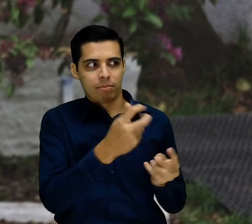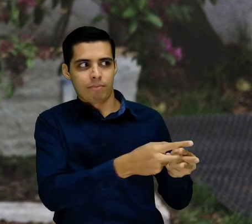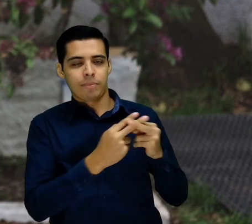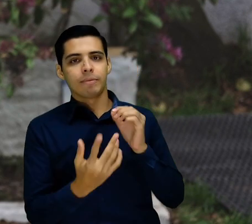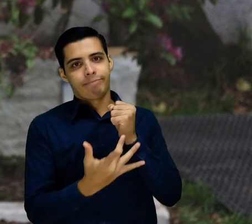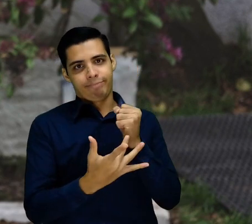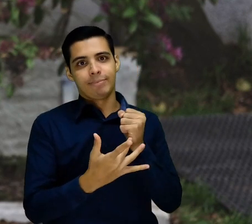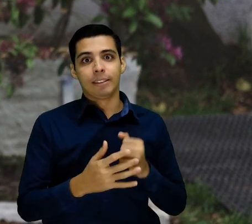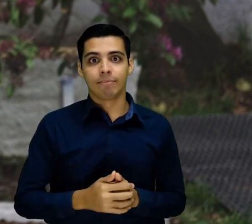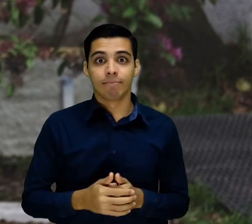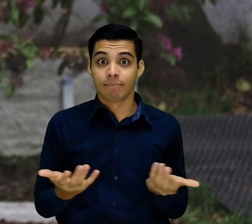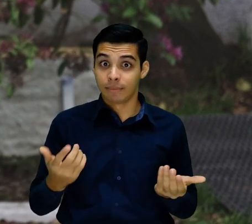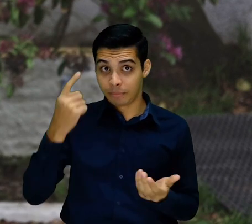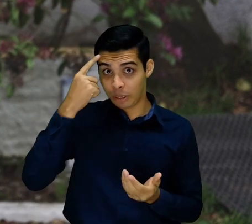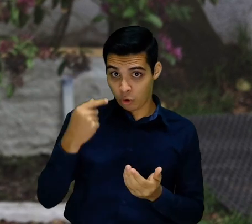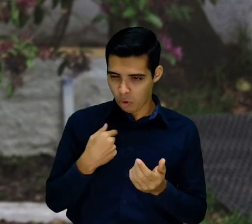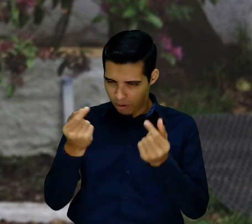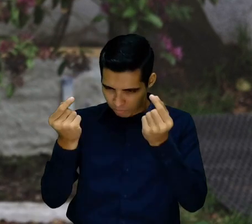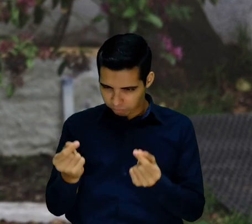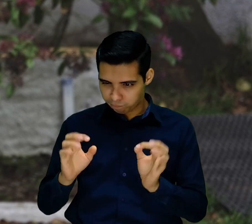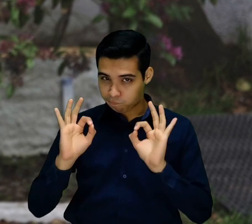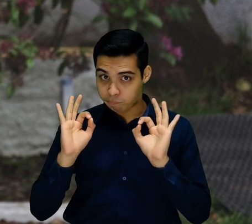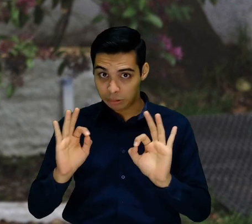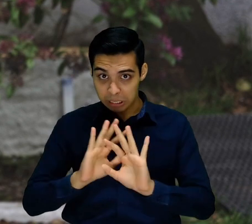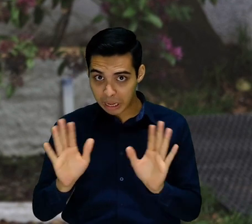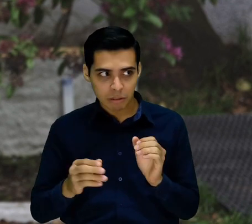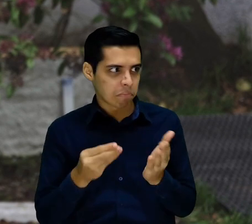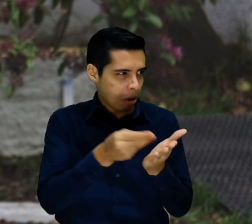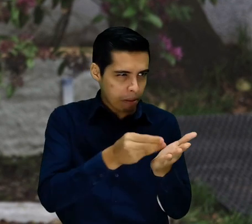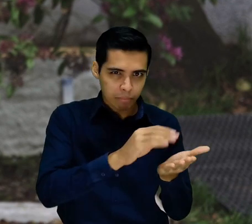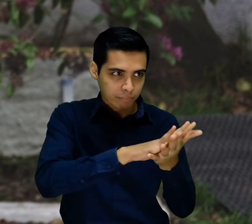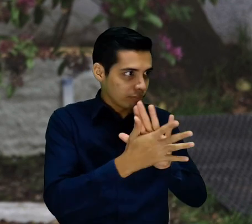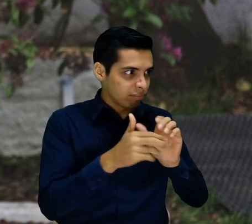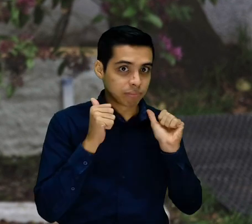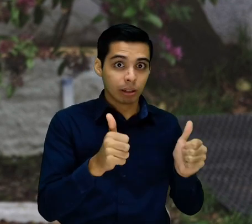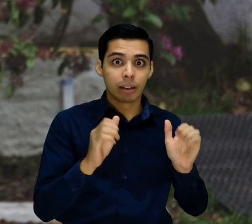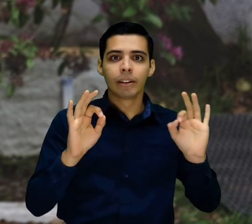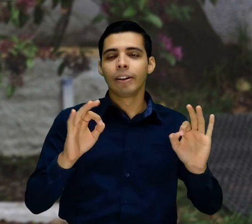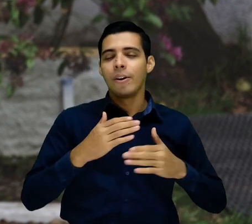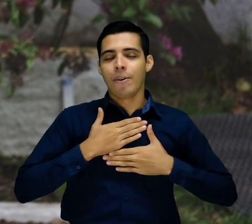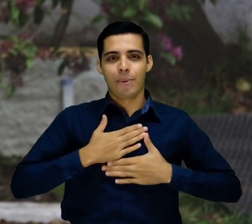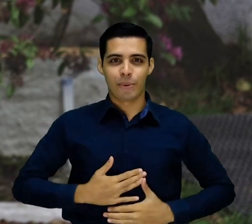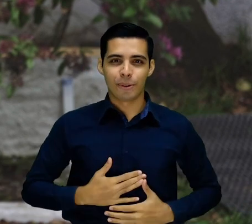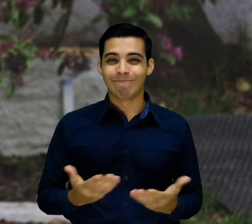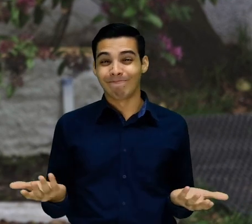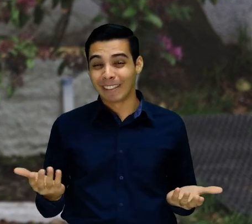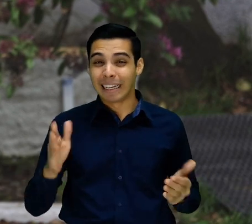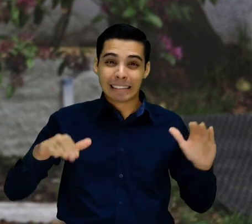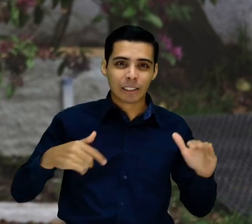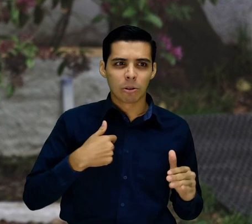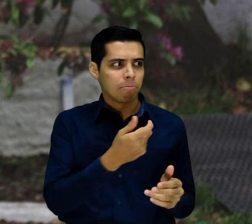nuestros sueños, cuando le damos un óptimo manejo. Pero cuando no, puede comenzar los dolores de cabeza, así como